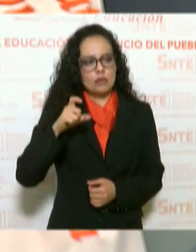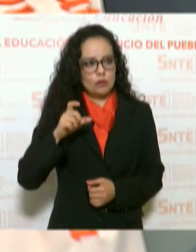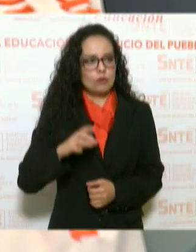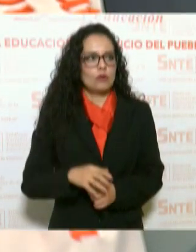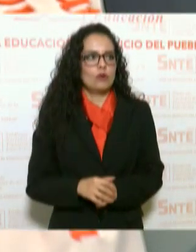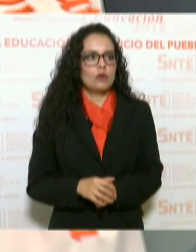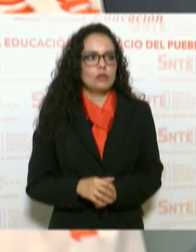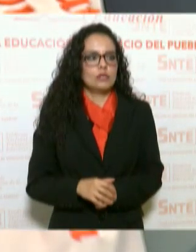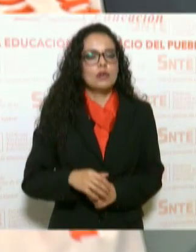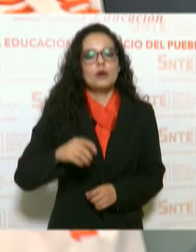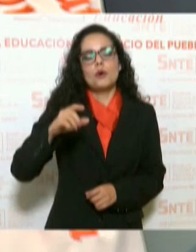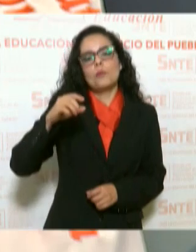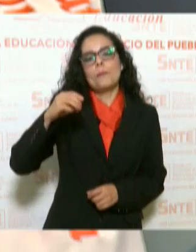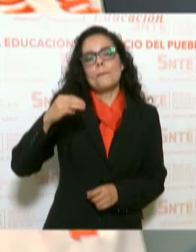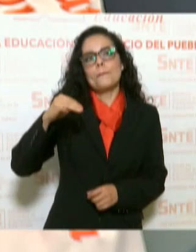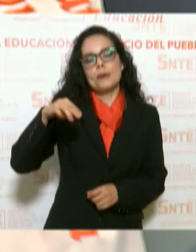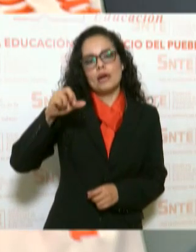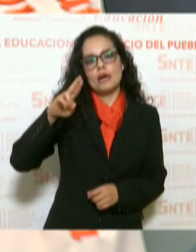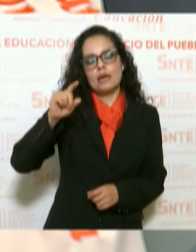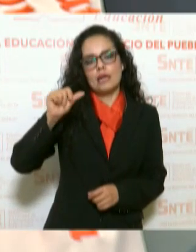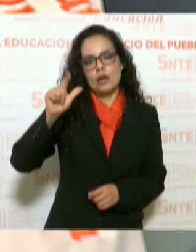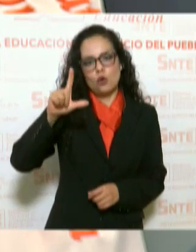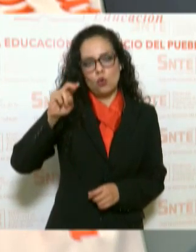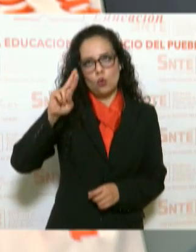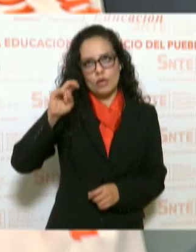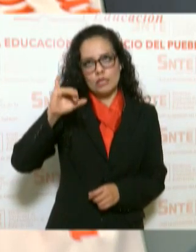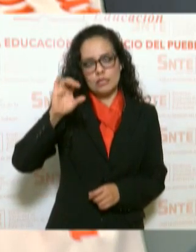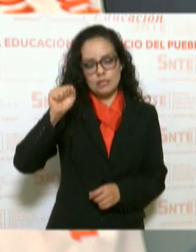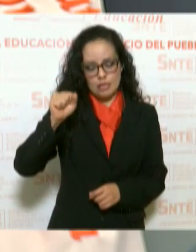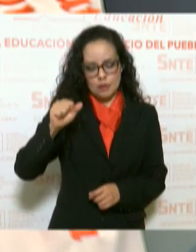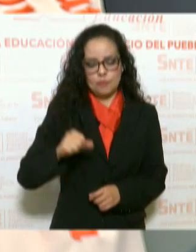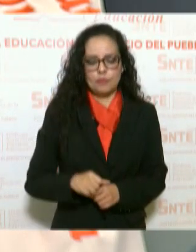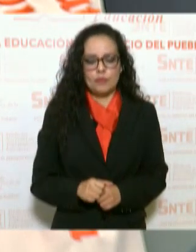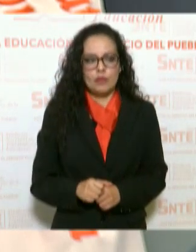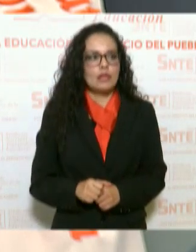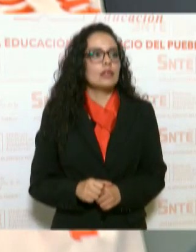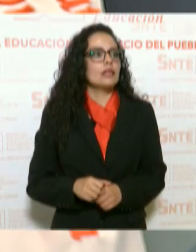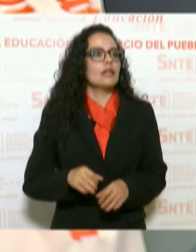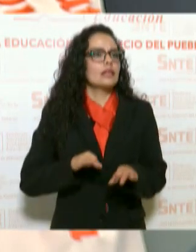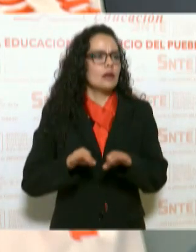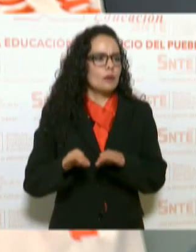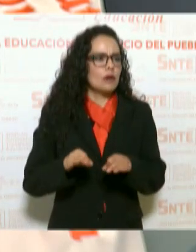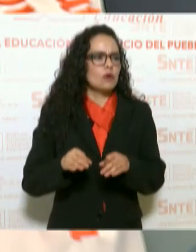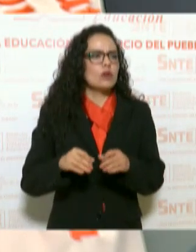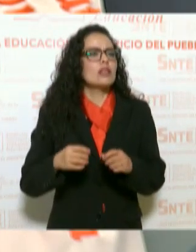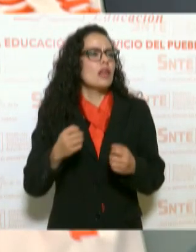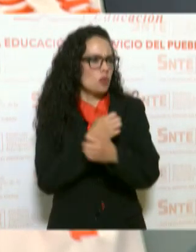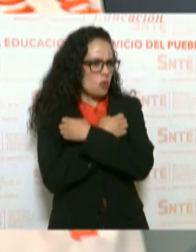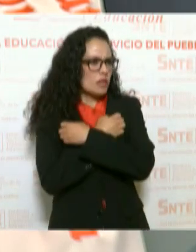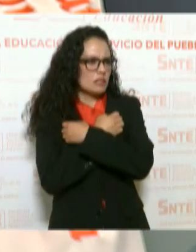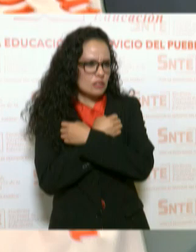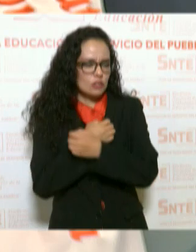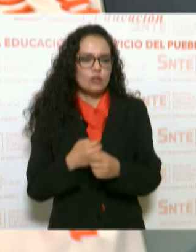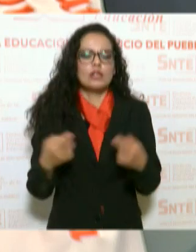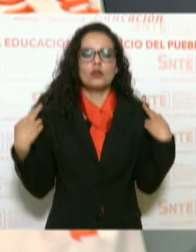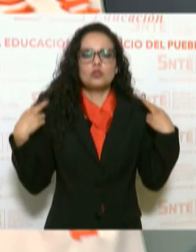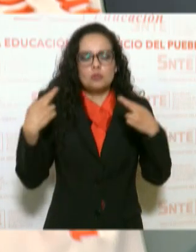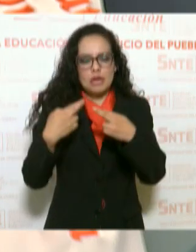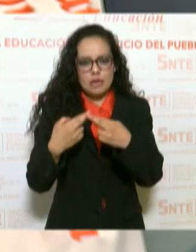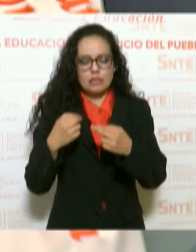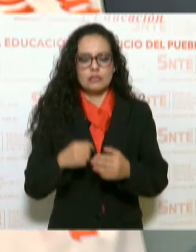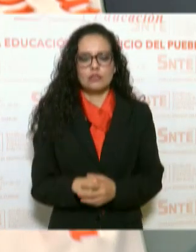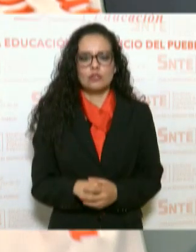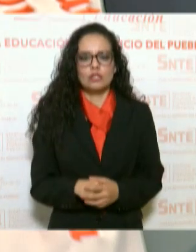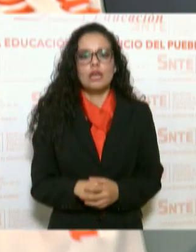Gordillo Díaz, directora general de Educación Normal y Actualización del Magisterio, y a la doctora Sofía Leticia Morales